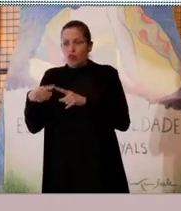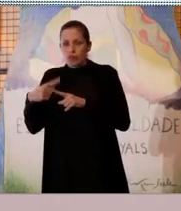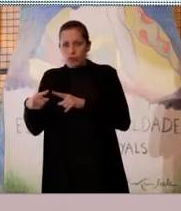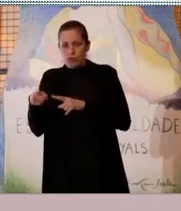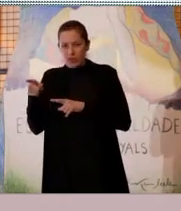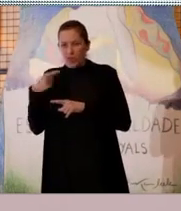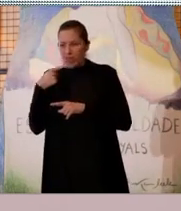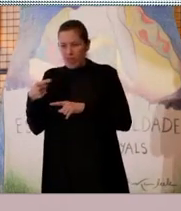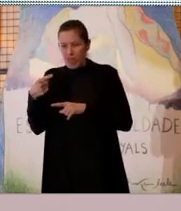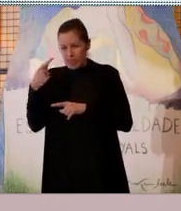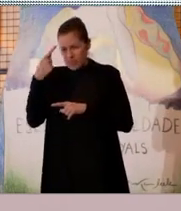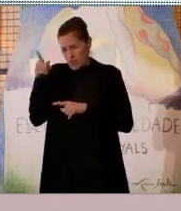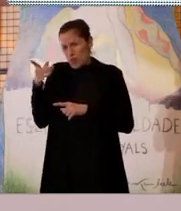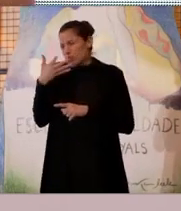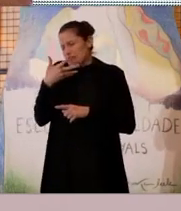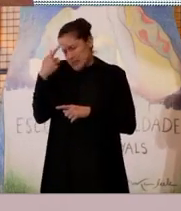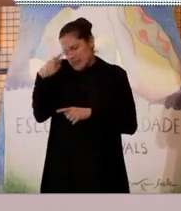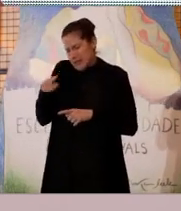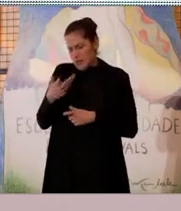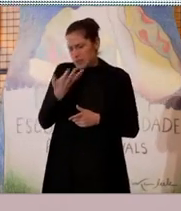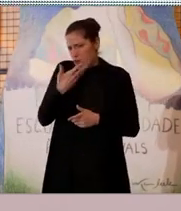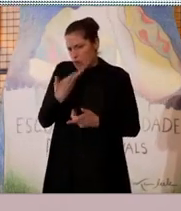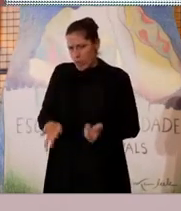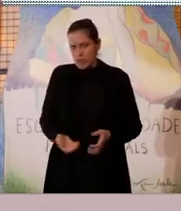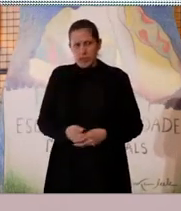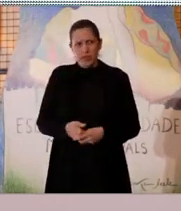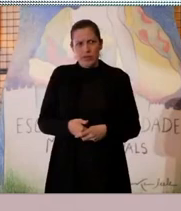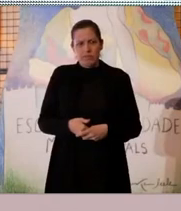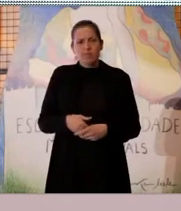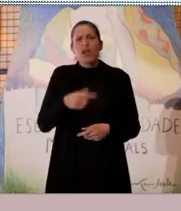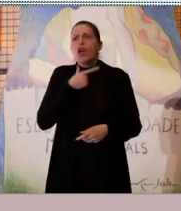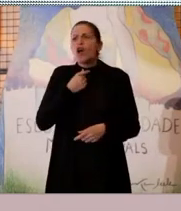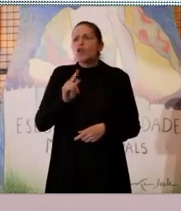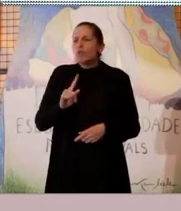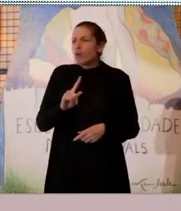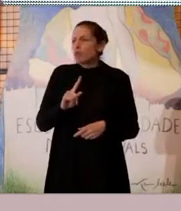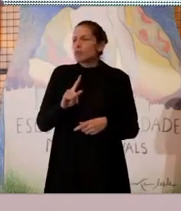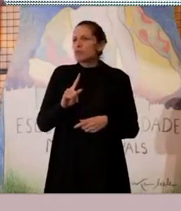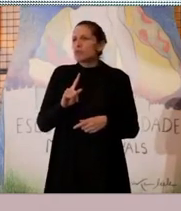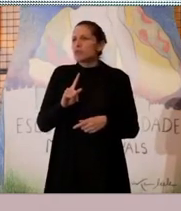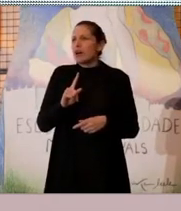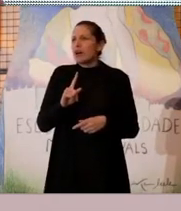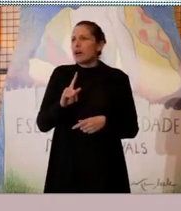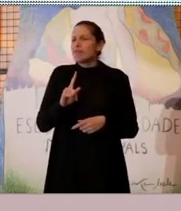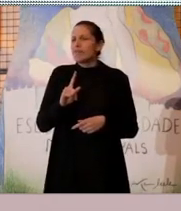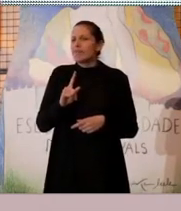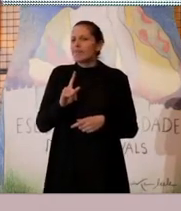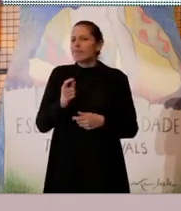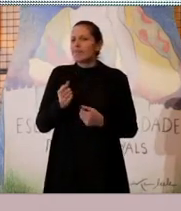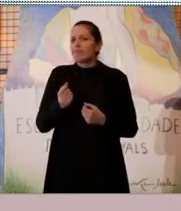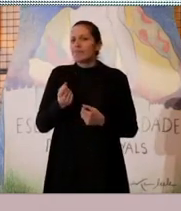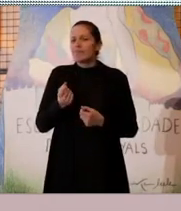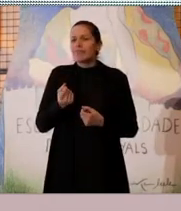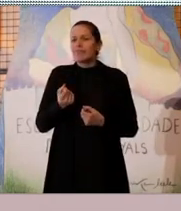sabes lo que quiero decir eso es lo que me refiero no que o sea no me gusta hacer de eso una cuestión que sea